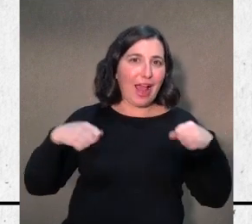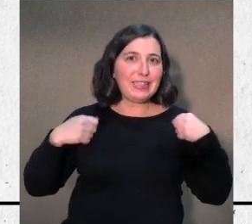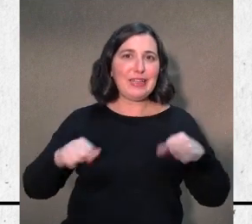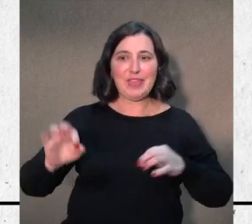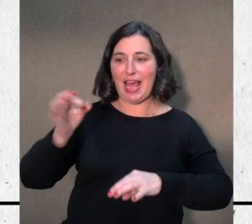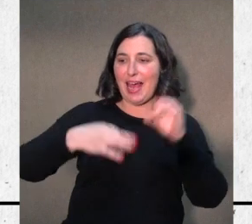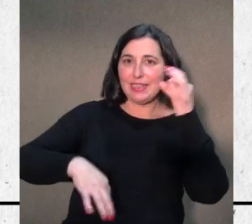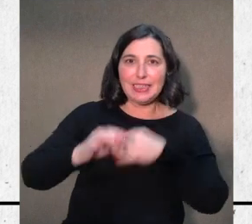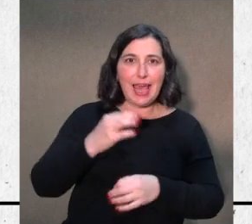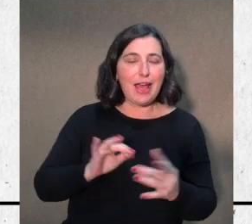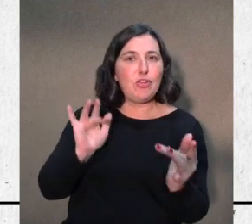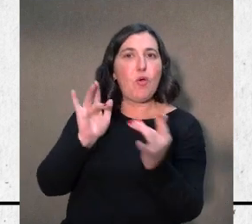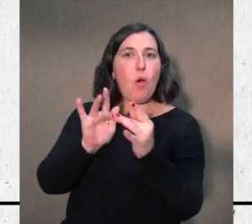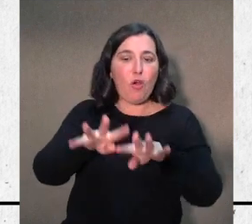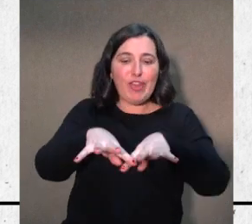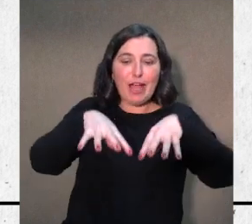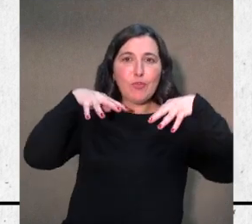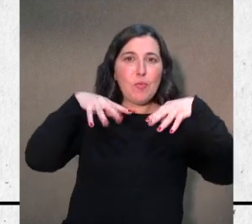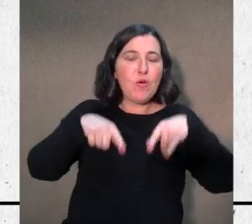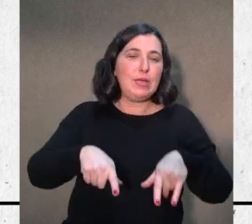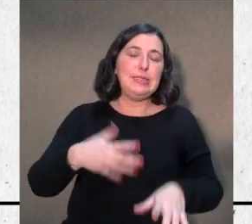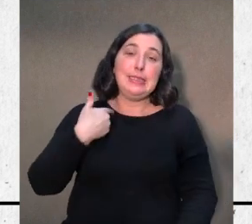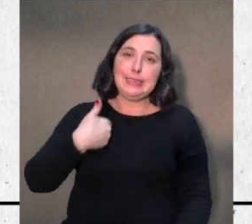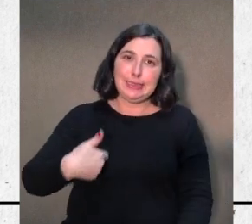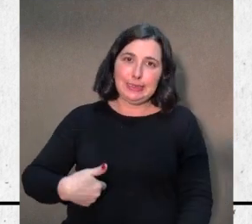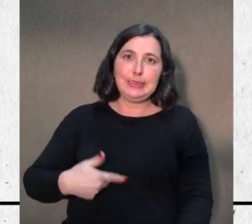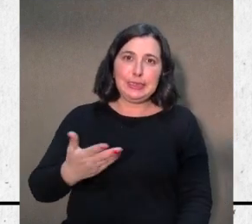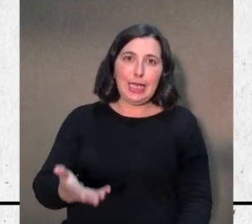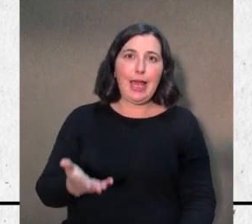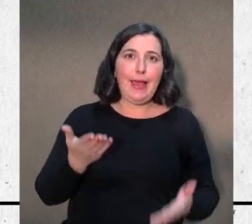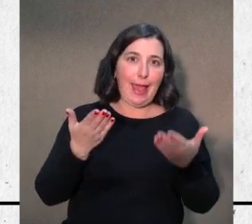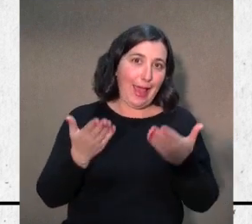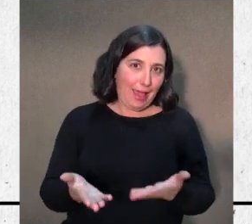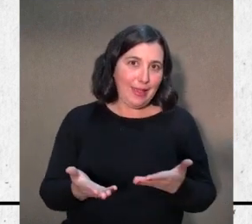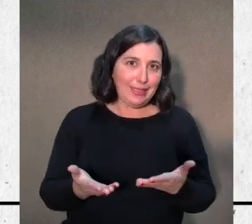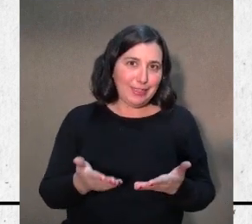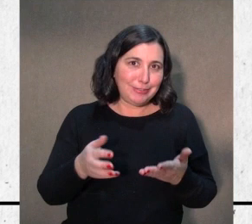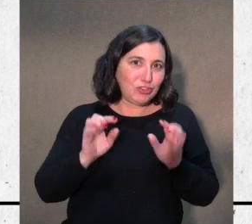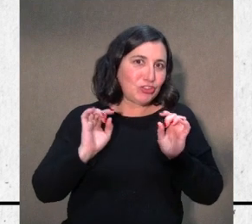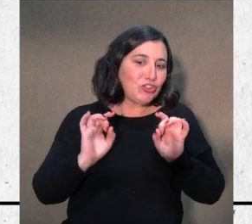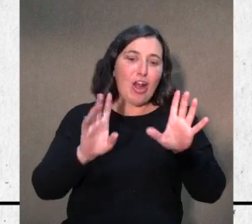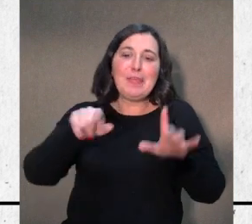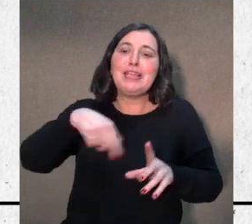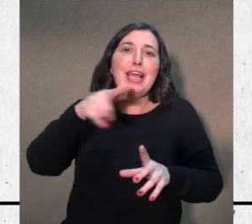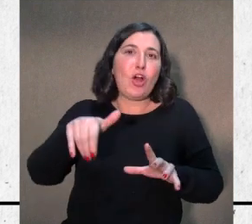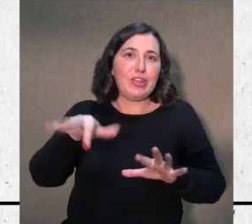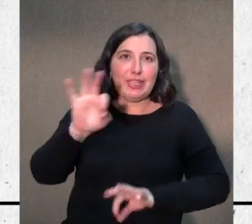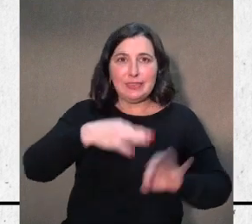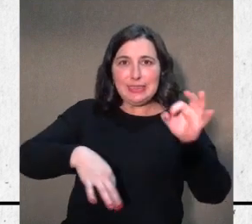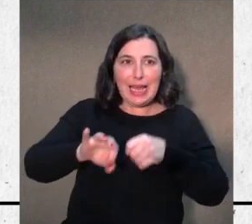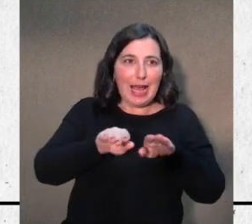que se da ahí, solamente en el escenario, en el teatro. Exactamente. Eso gracias, Margarita. Ah.